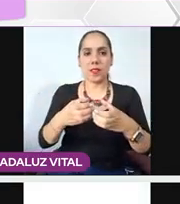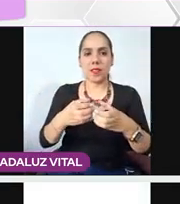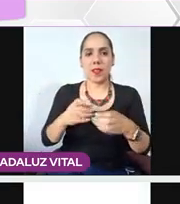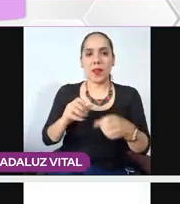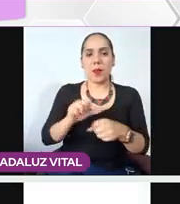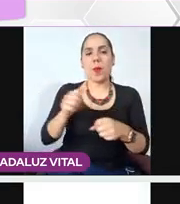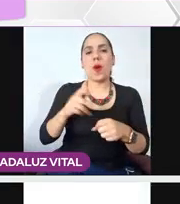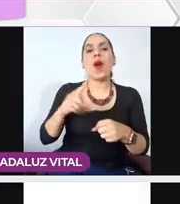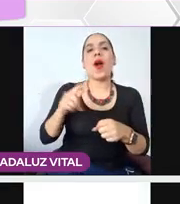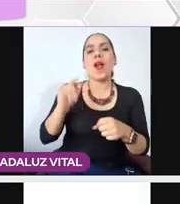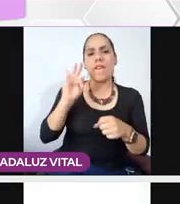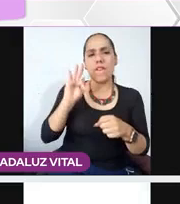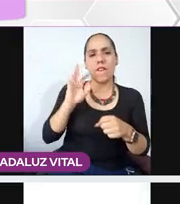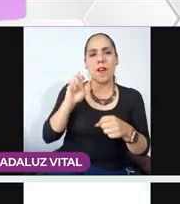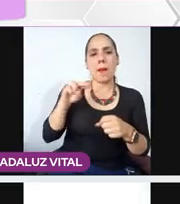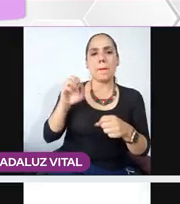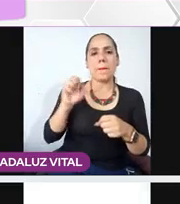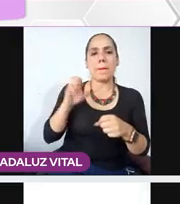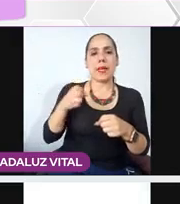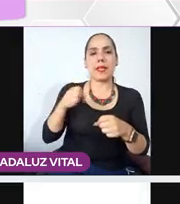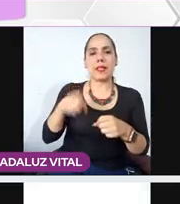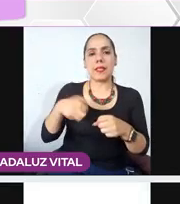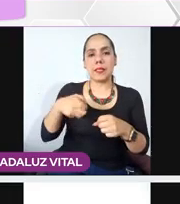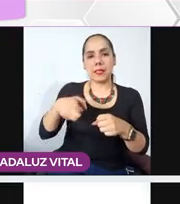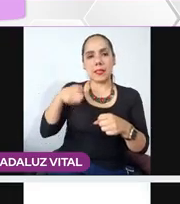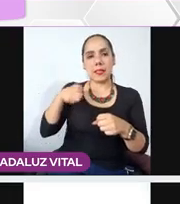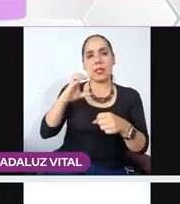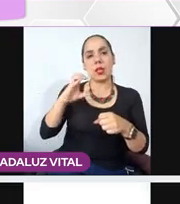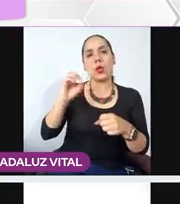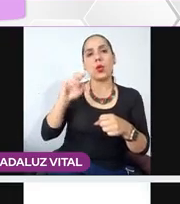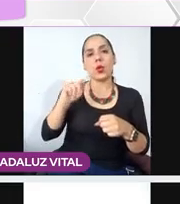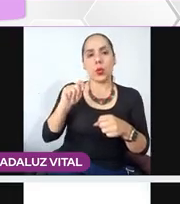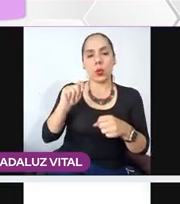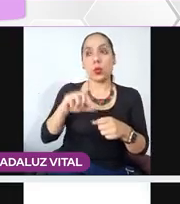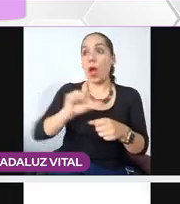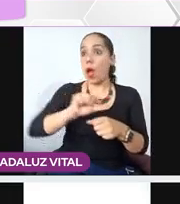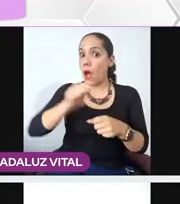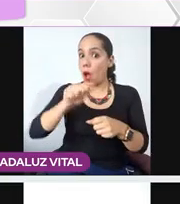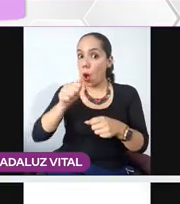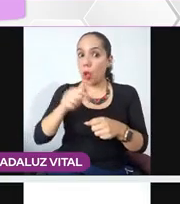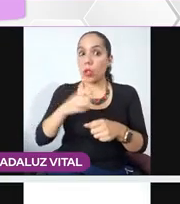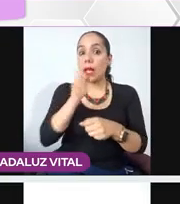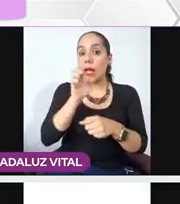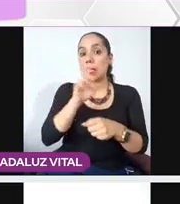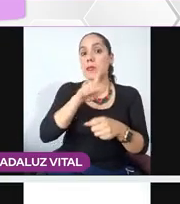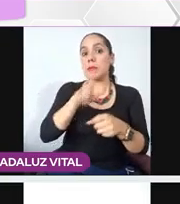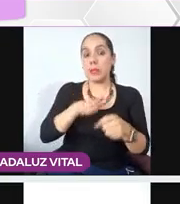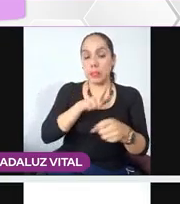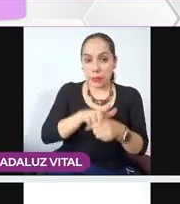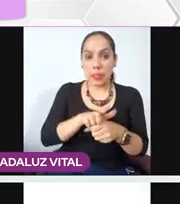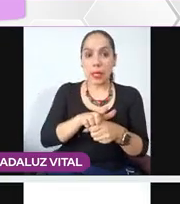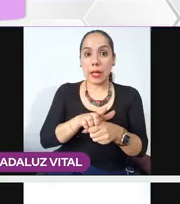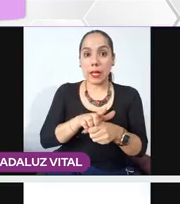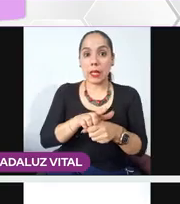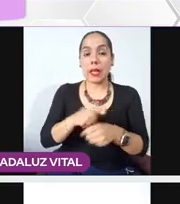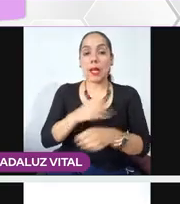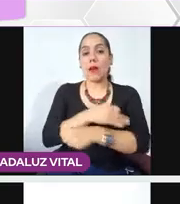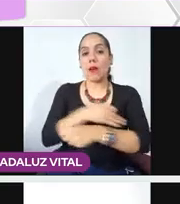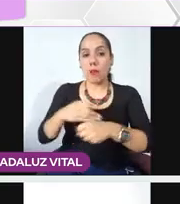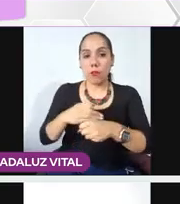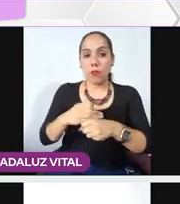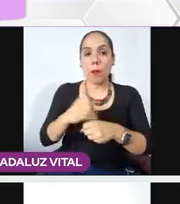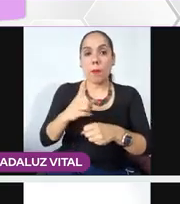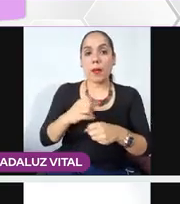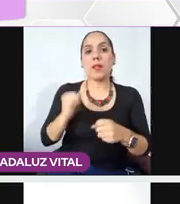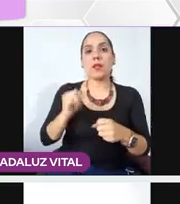FEMEXCOT, y una más por FLAT como consejera terapéutica en drogodependencia, así como un diplomado por la Universidad Nacional